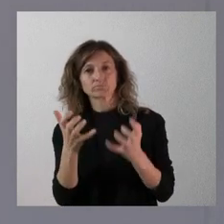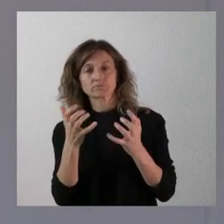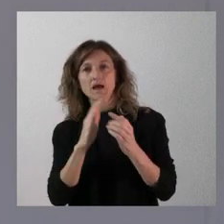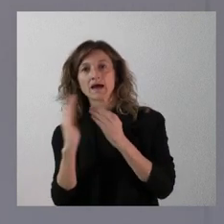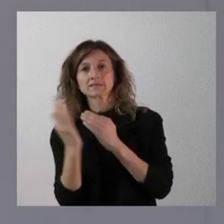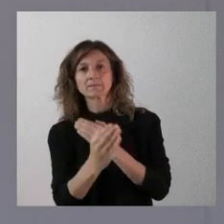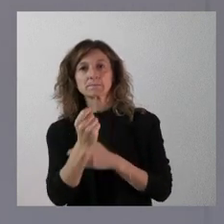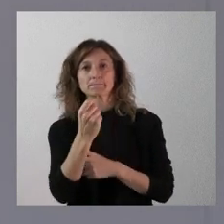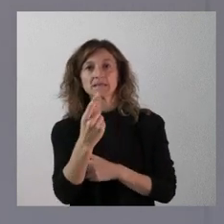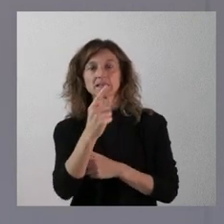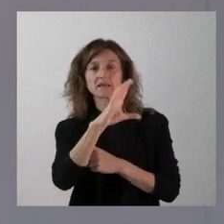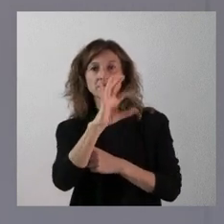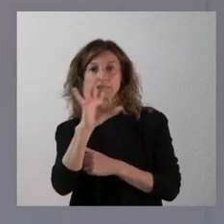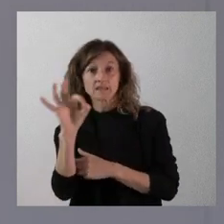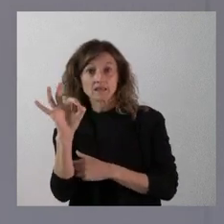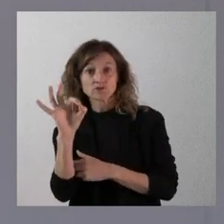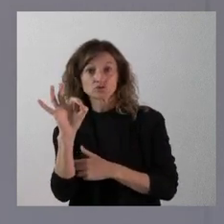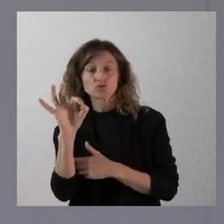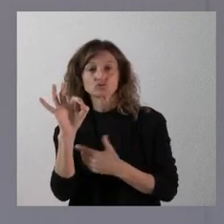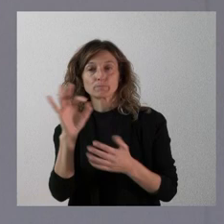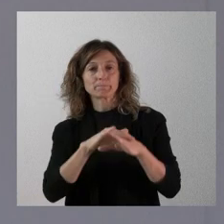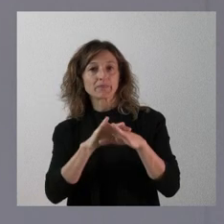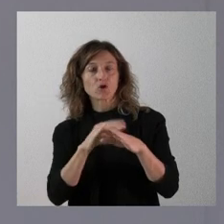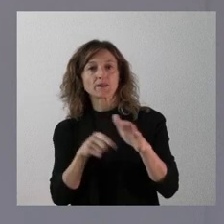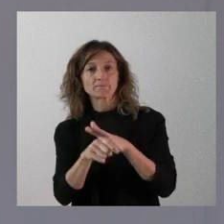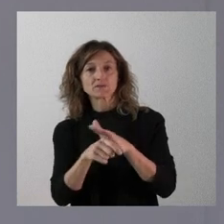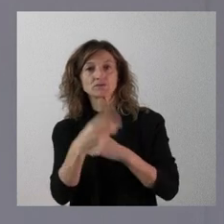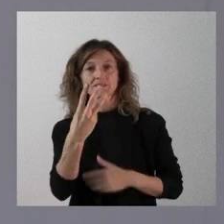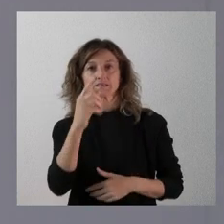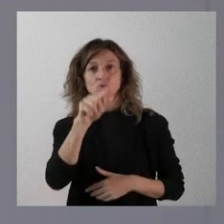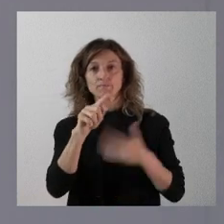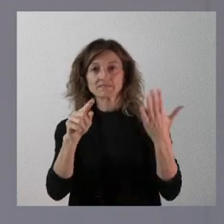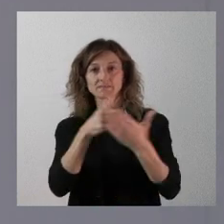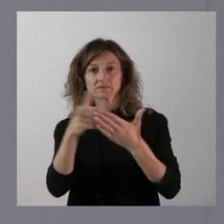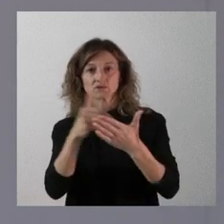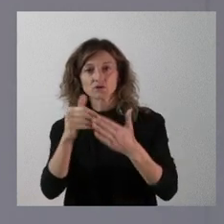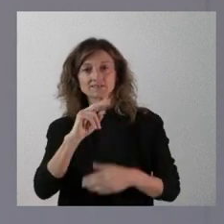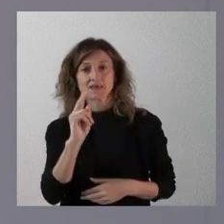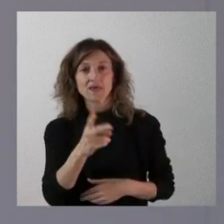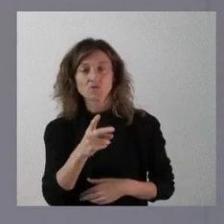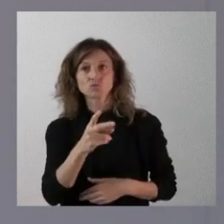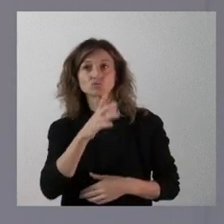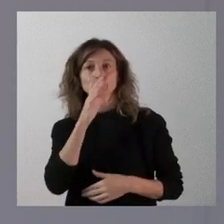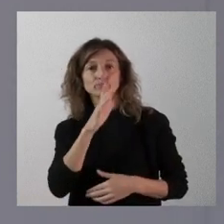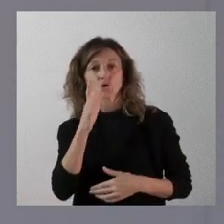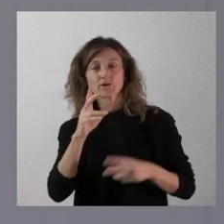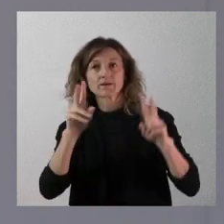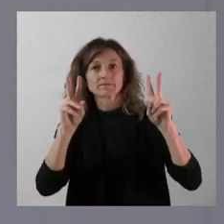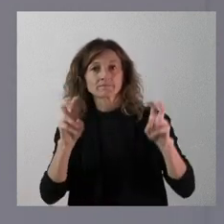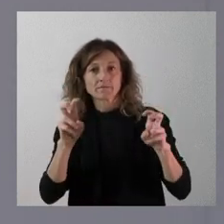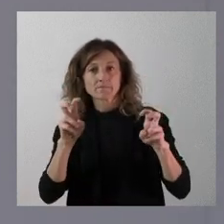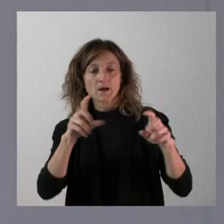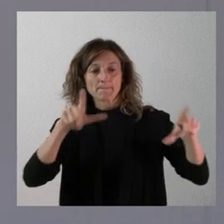de 1.500 a través perdón de una inversión de 3,6 millones de euros de la actuación de concentración